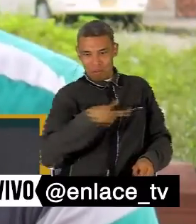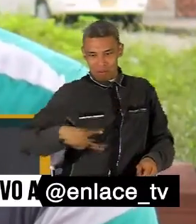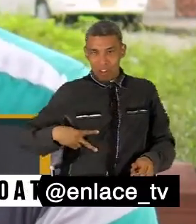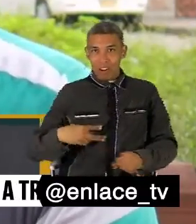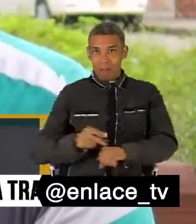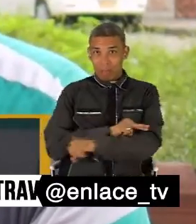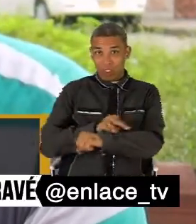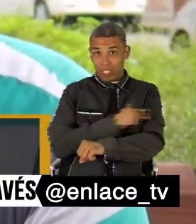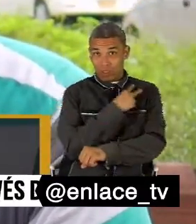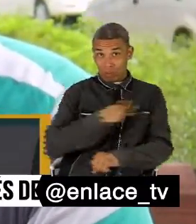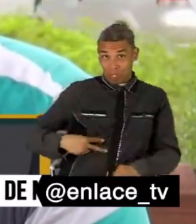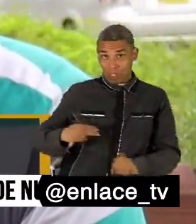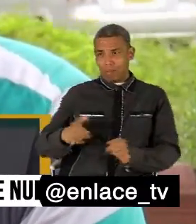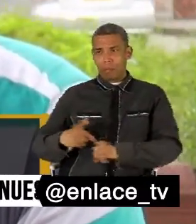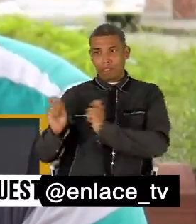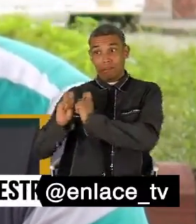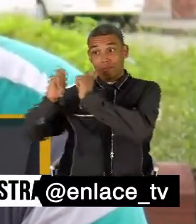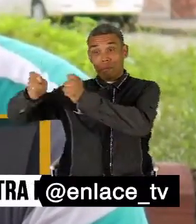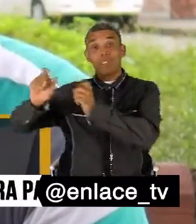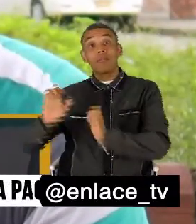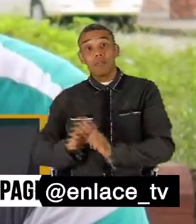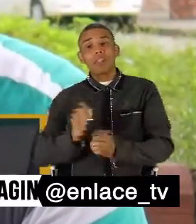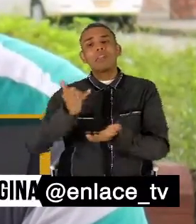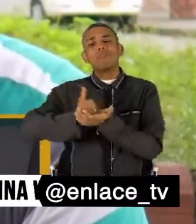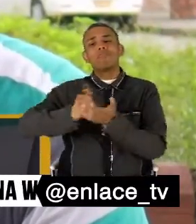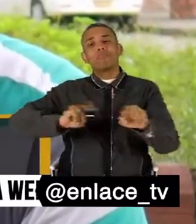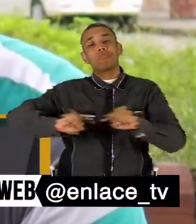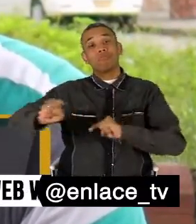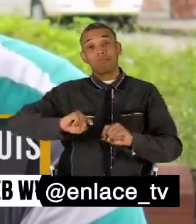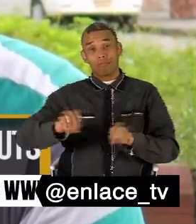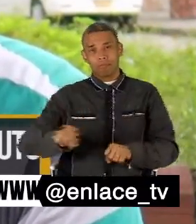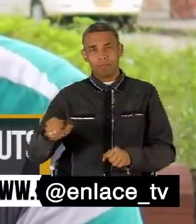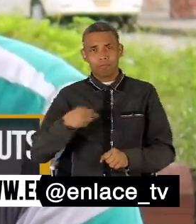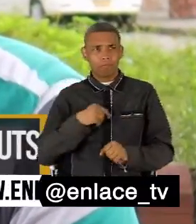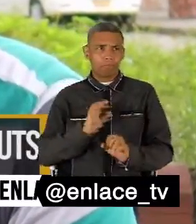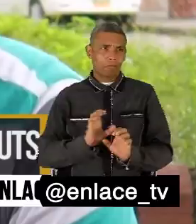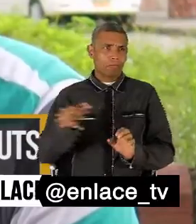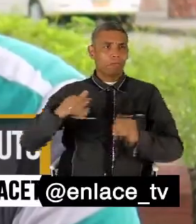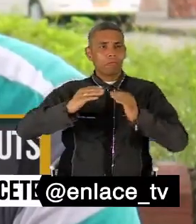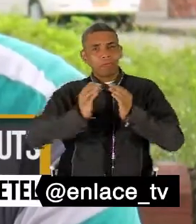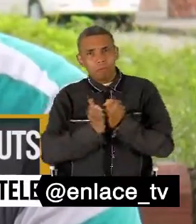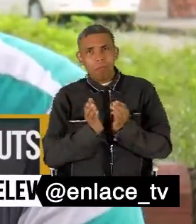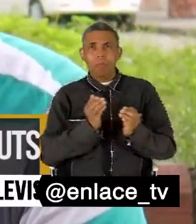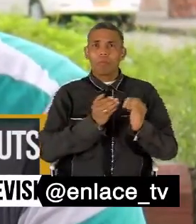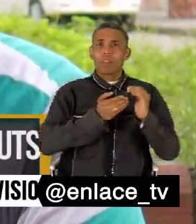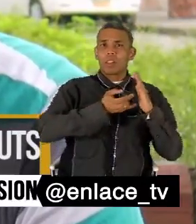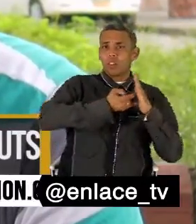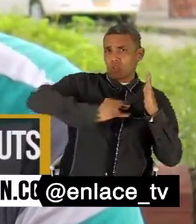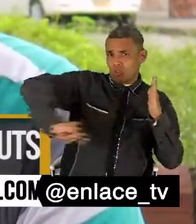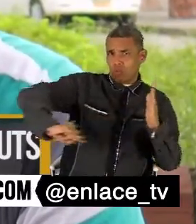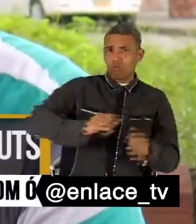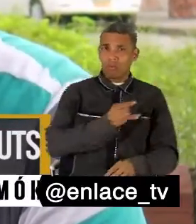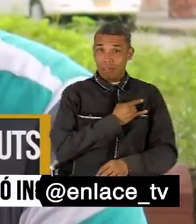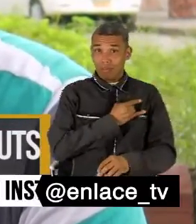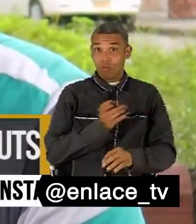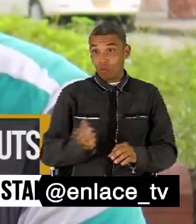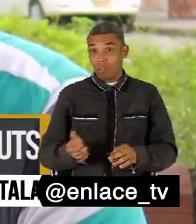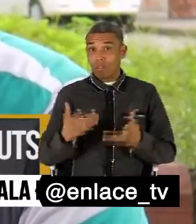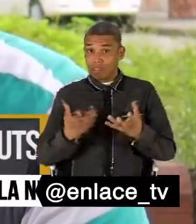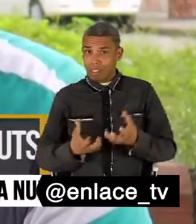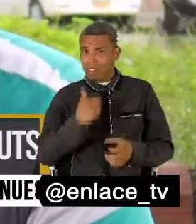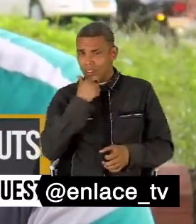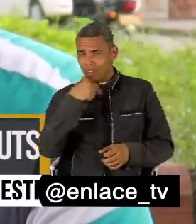pasar por los distintos colegios que se encuentran aquí en Barranca Bermeja, donde se ubican las unidades tecnológicas, que es algo que justamente queremos mejorar,